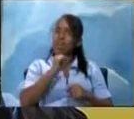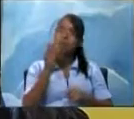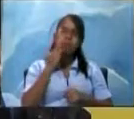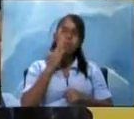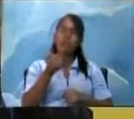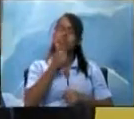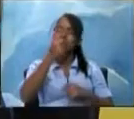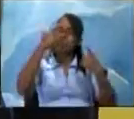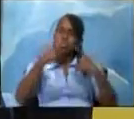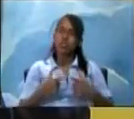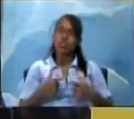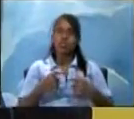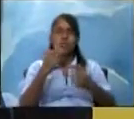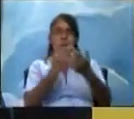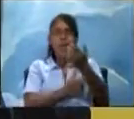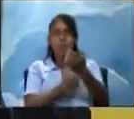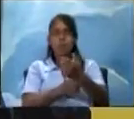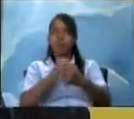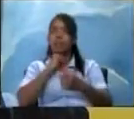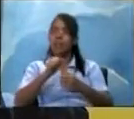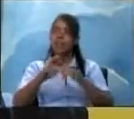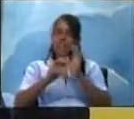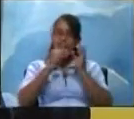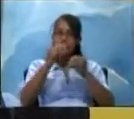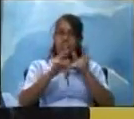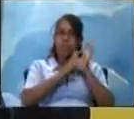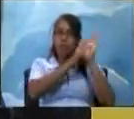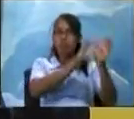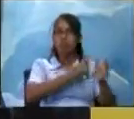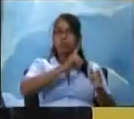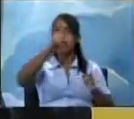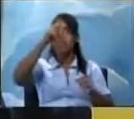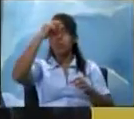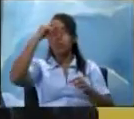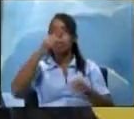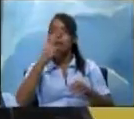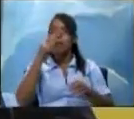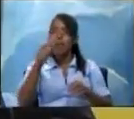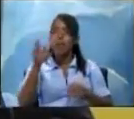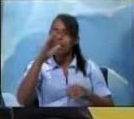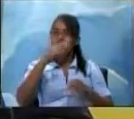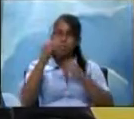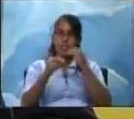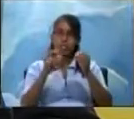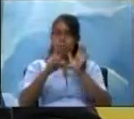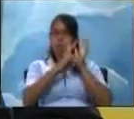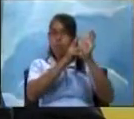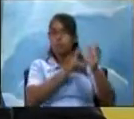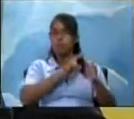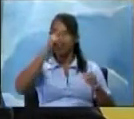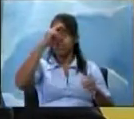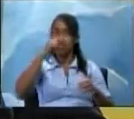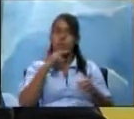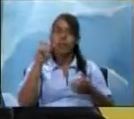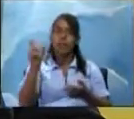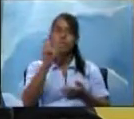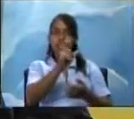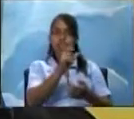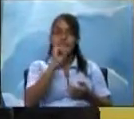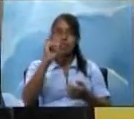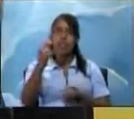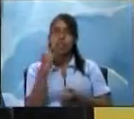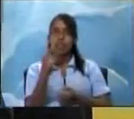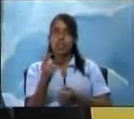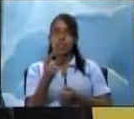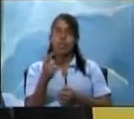y quiénes son mis hermanos? Mi madre es el que hace la voluntad de mi padre. Él estaba haciendo la voluntad de su padre, enseñando.